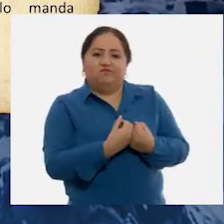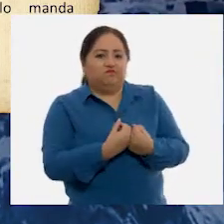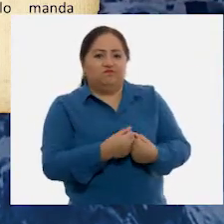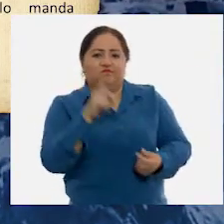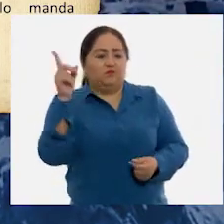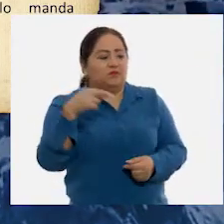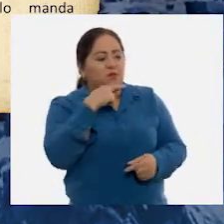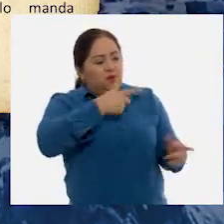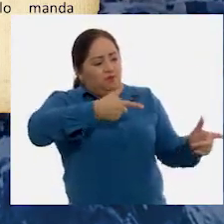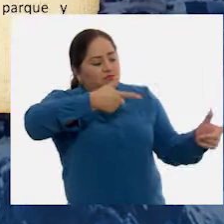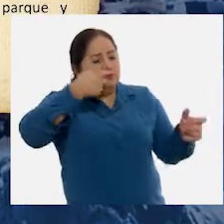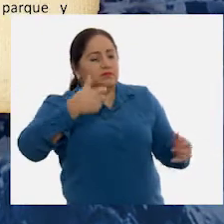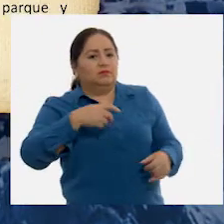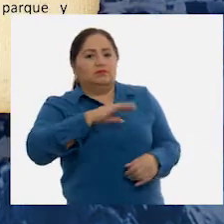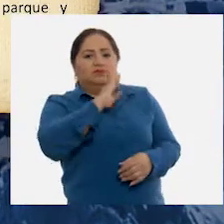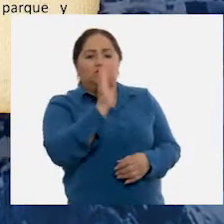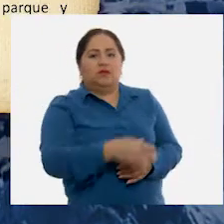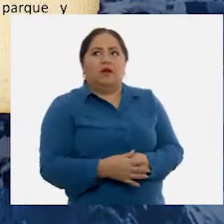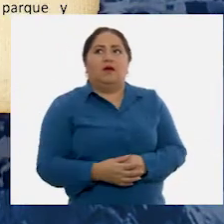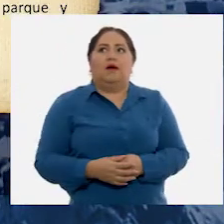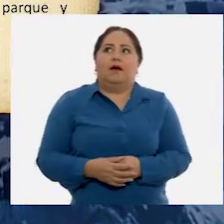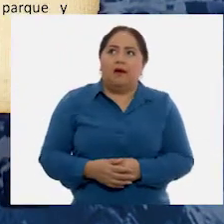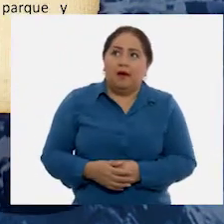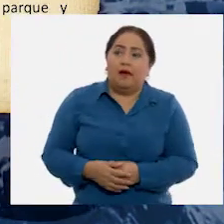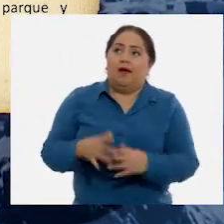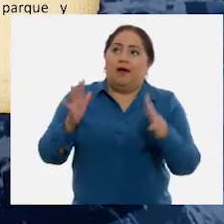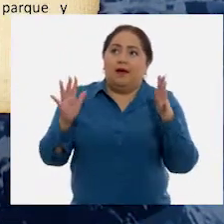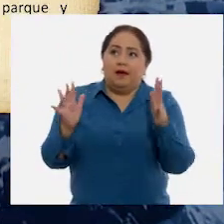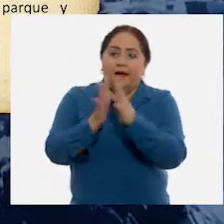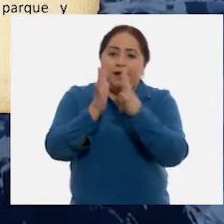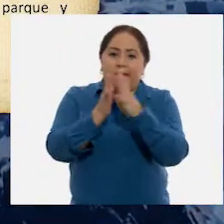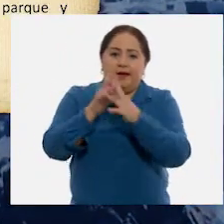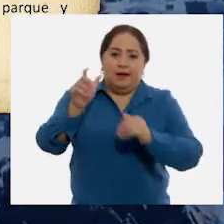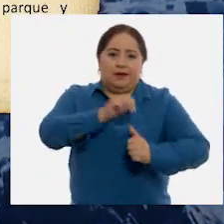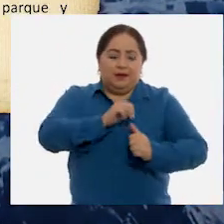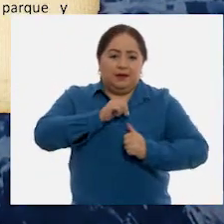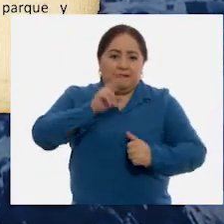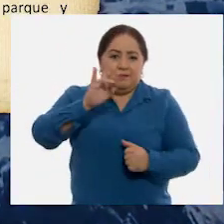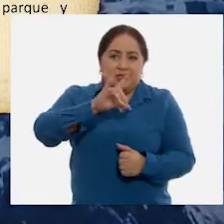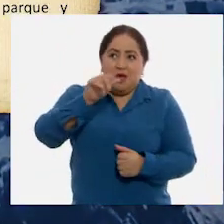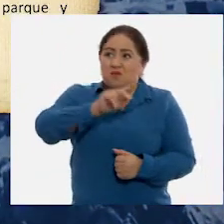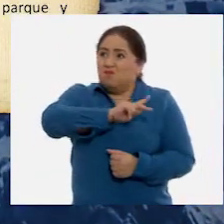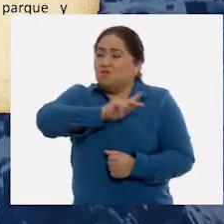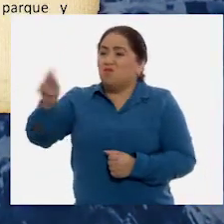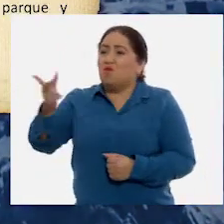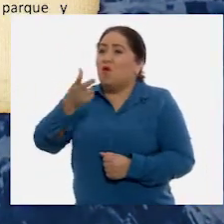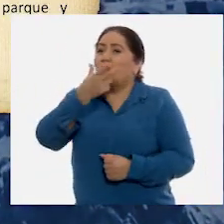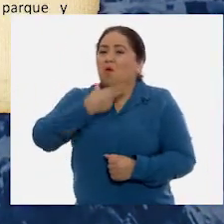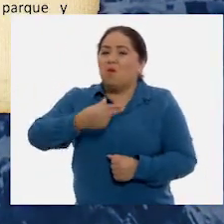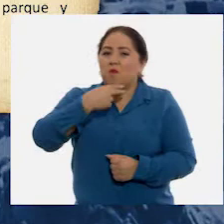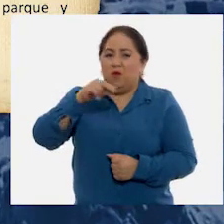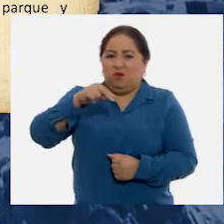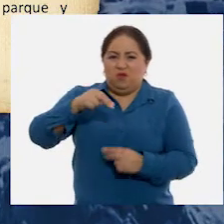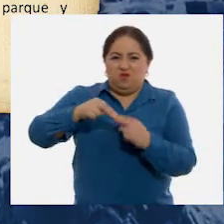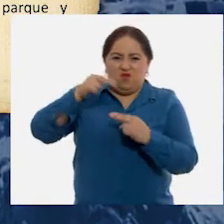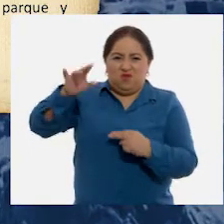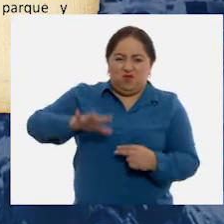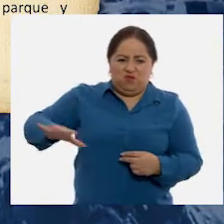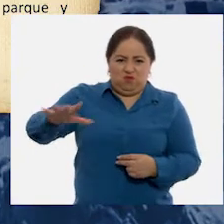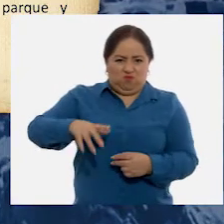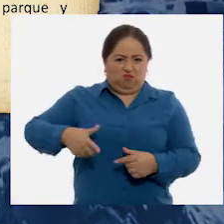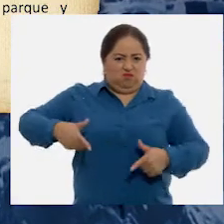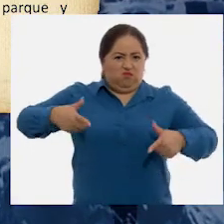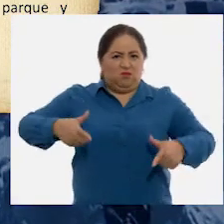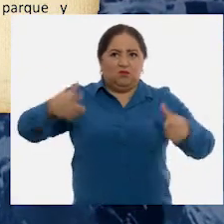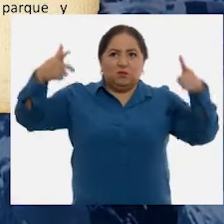manda a fusilar. Ah, las tropas de Villa, puros hombres norteños, muy bien puestos,